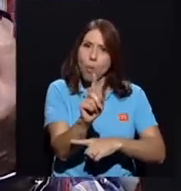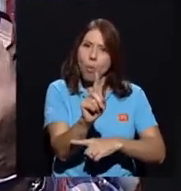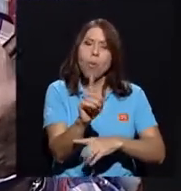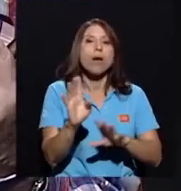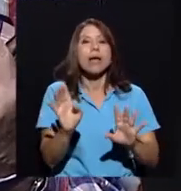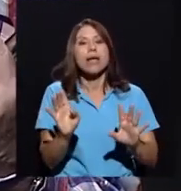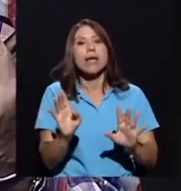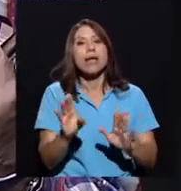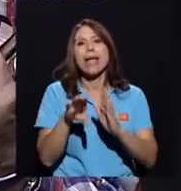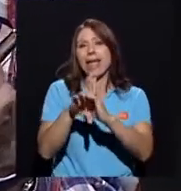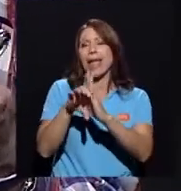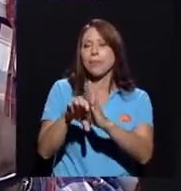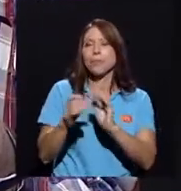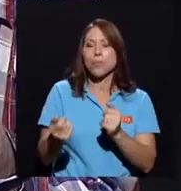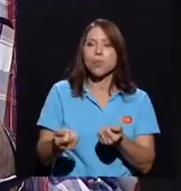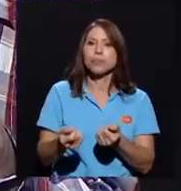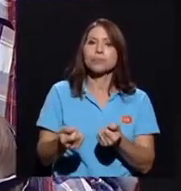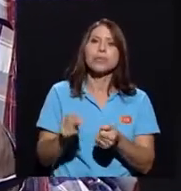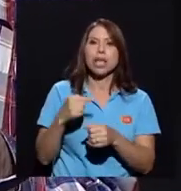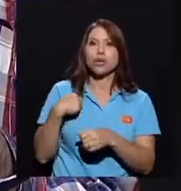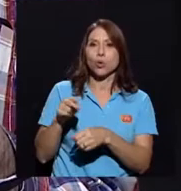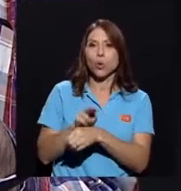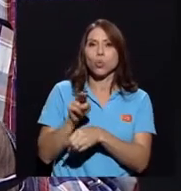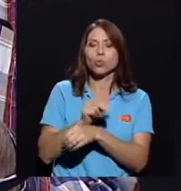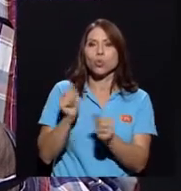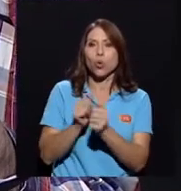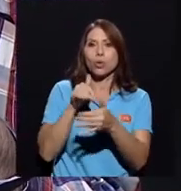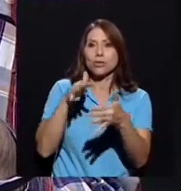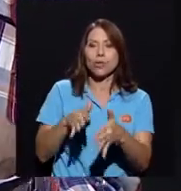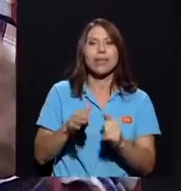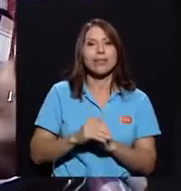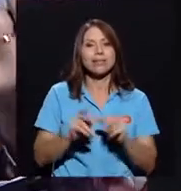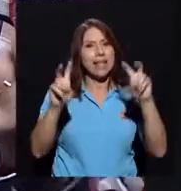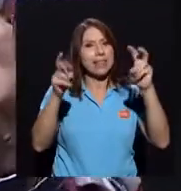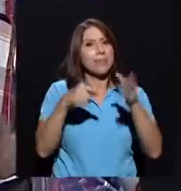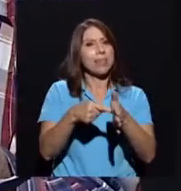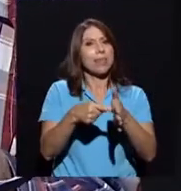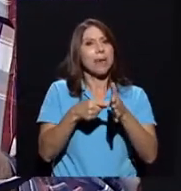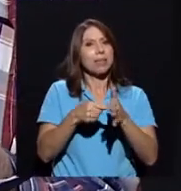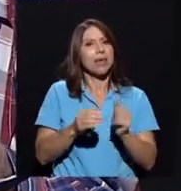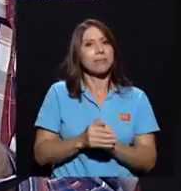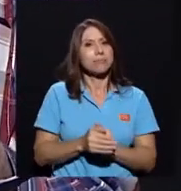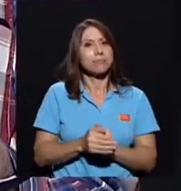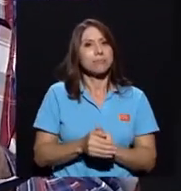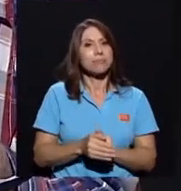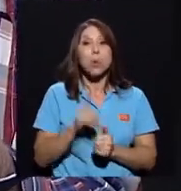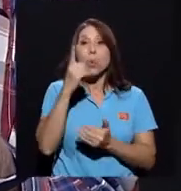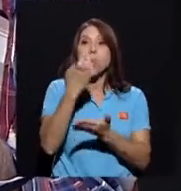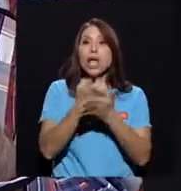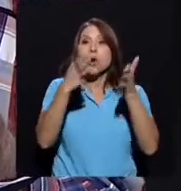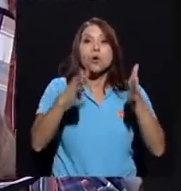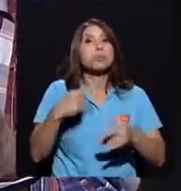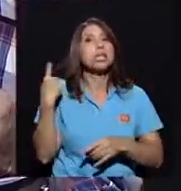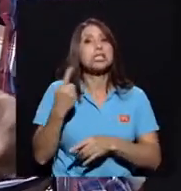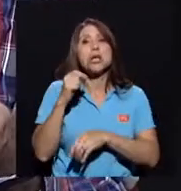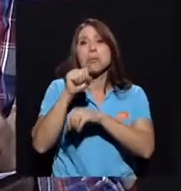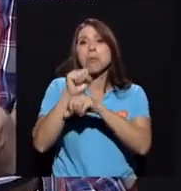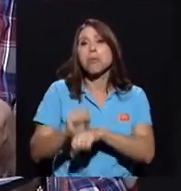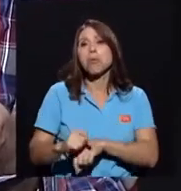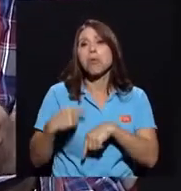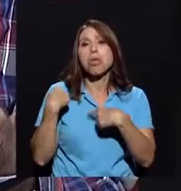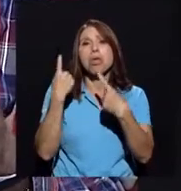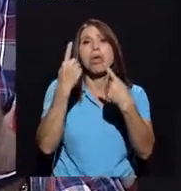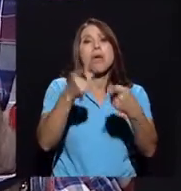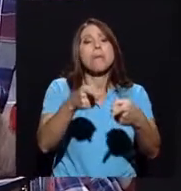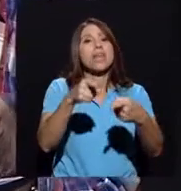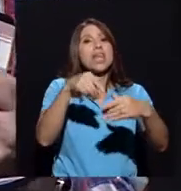te pongo un ejemplo centrarse con mis estudiantes la demanda es muy típico de un economista llegar al aula pasar una línea